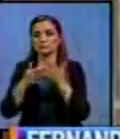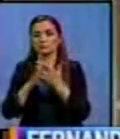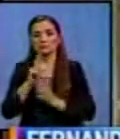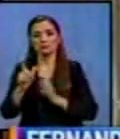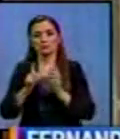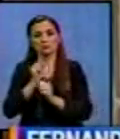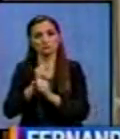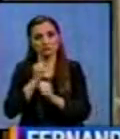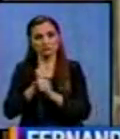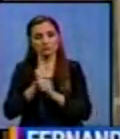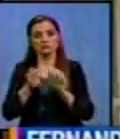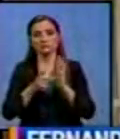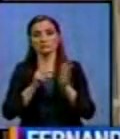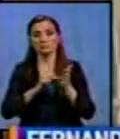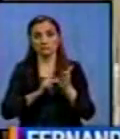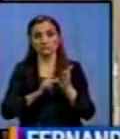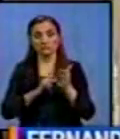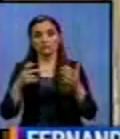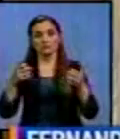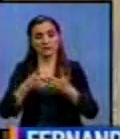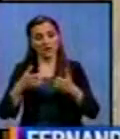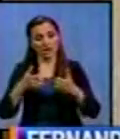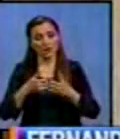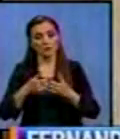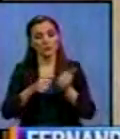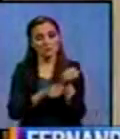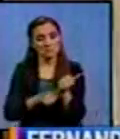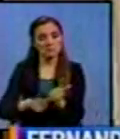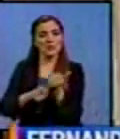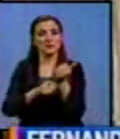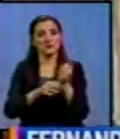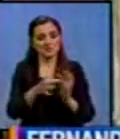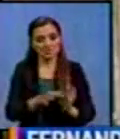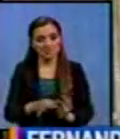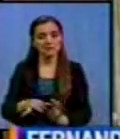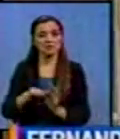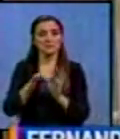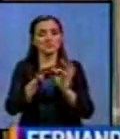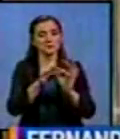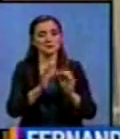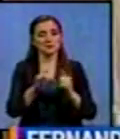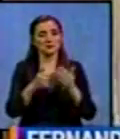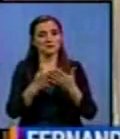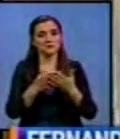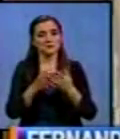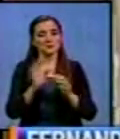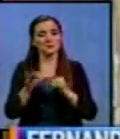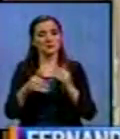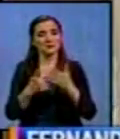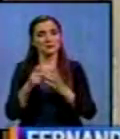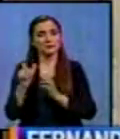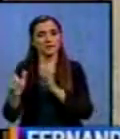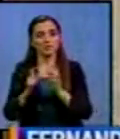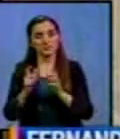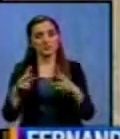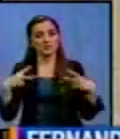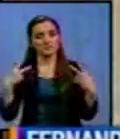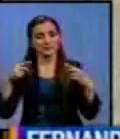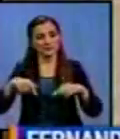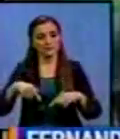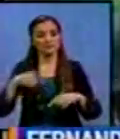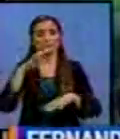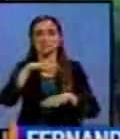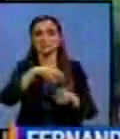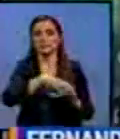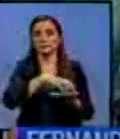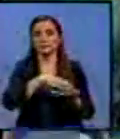La minga nos identifica el trabajo hermanado, el trabajo mancomunado entre todos y todas aquí en la provincia de